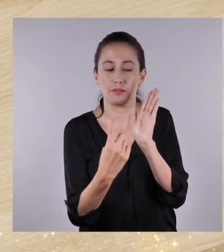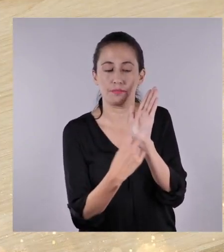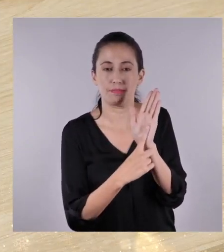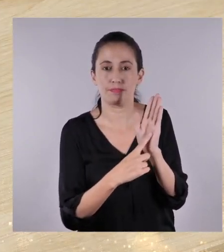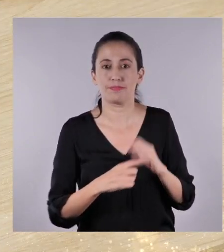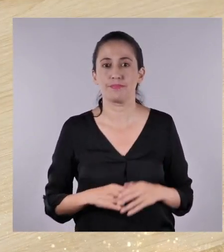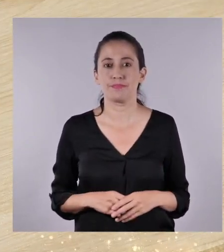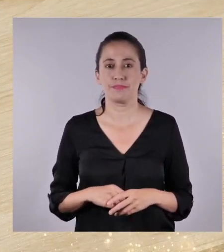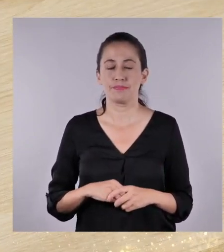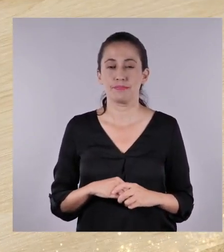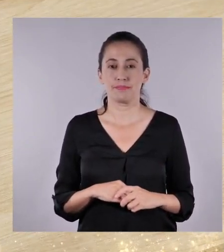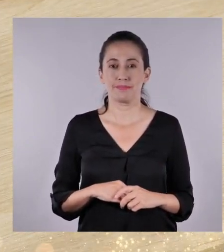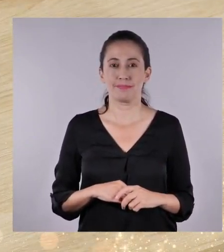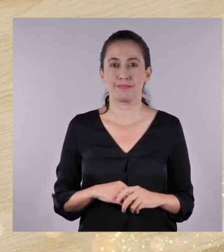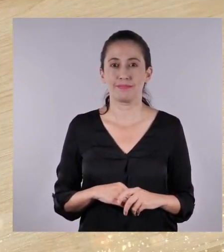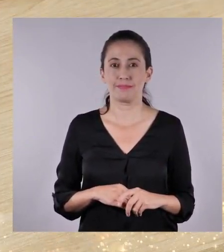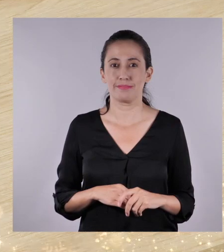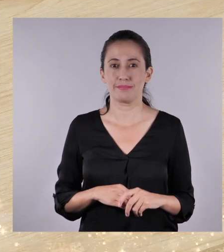paletas.